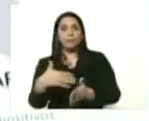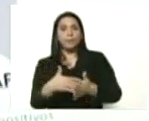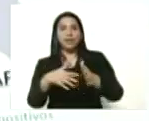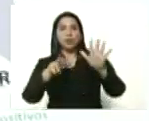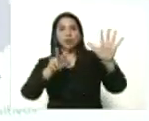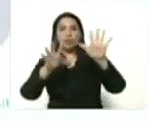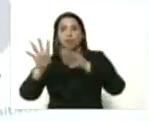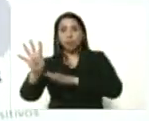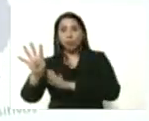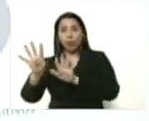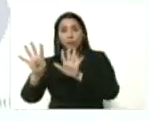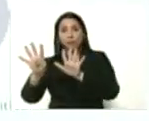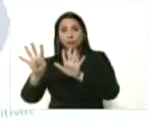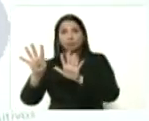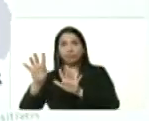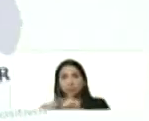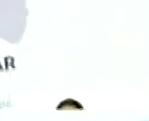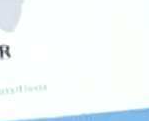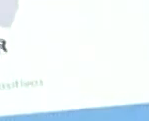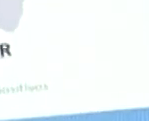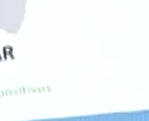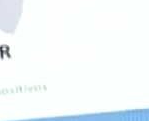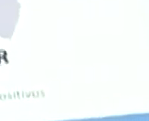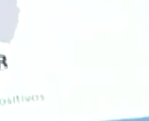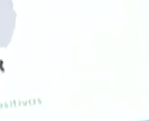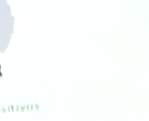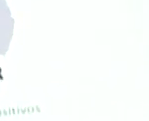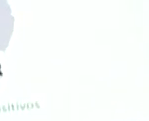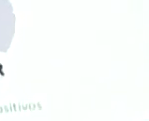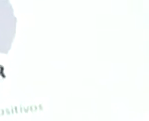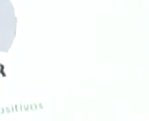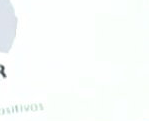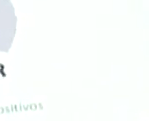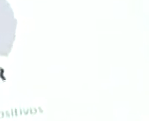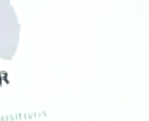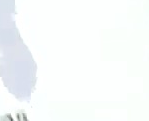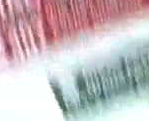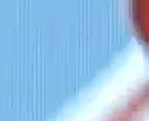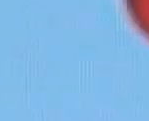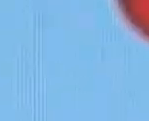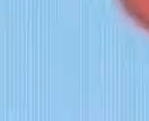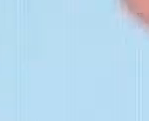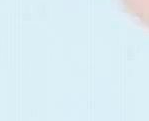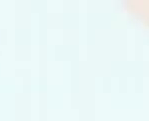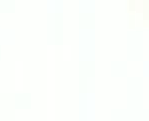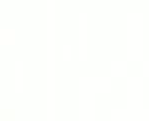43.089 venezolanos han ingresado y de estos 43.089 venezolanos,